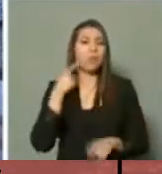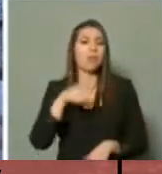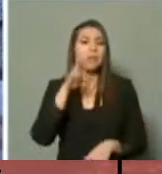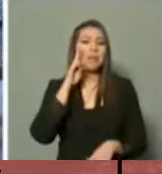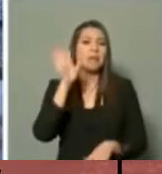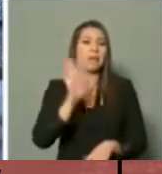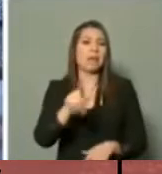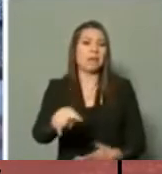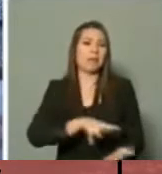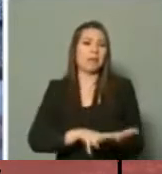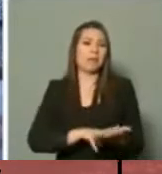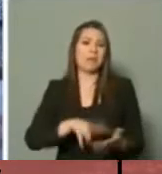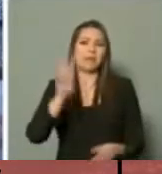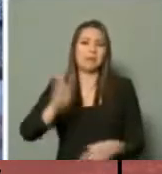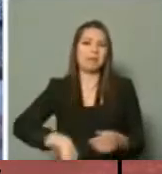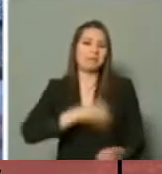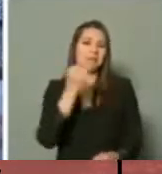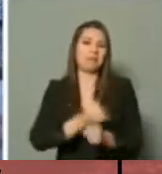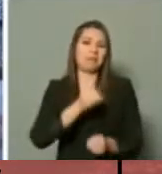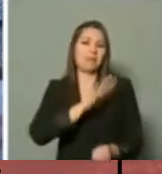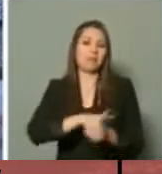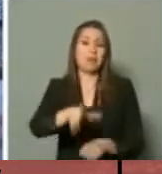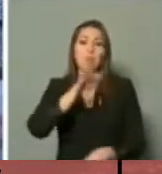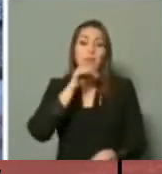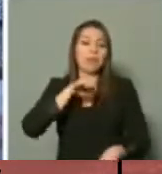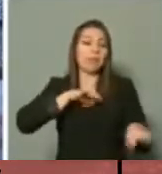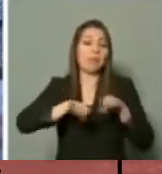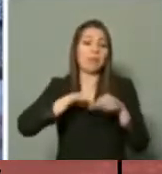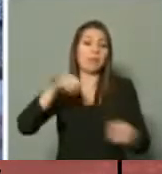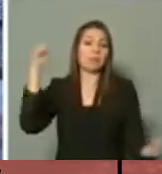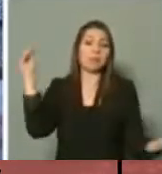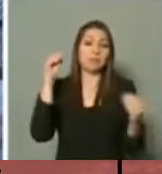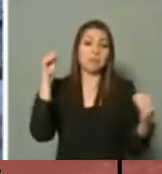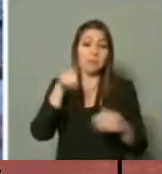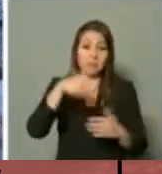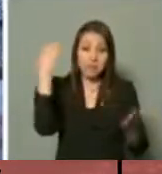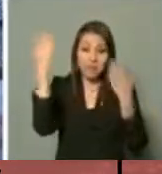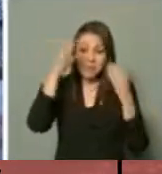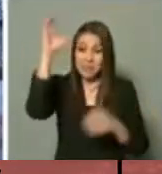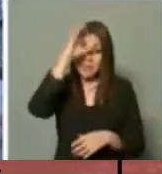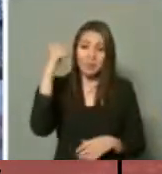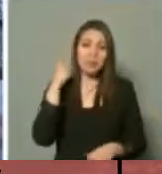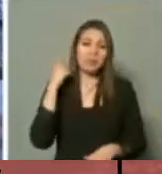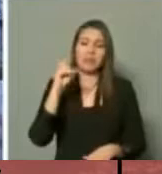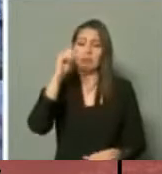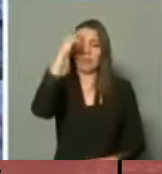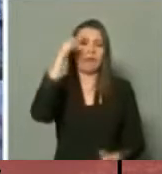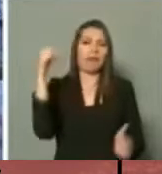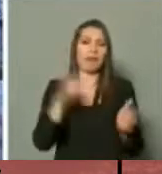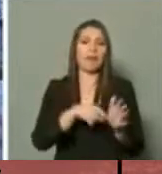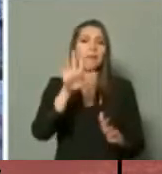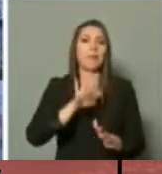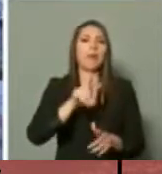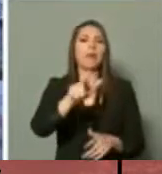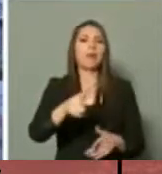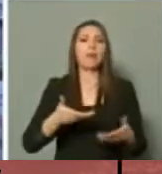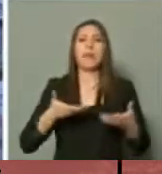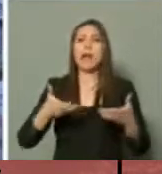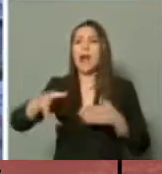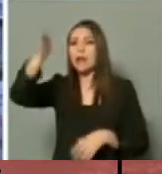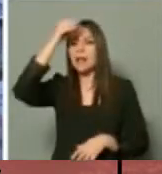que así puedas legislar, de eso no se trata. Estudiaste ciencias políticas, yo siento que pasaste de calle. Porque hay más que hacer por la gente de